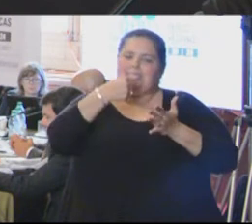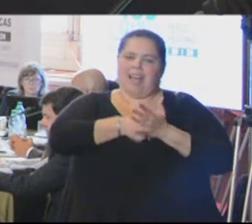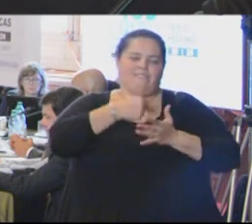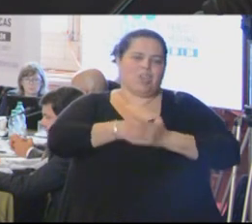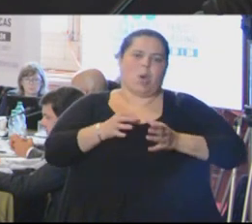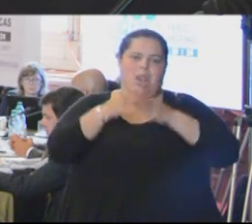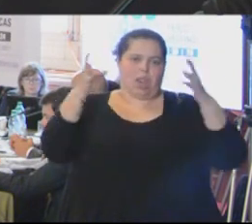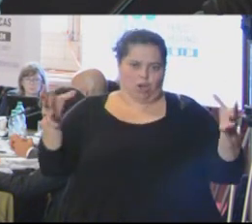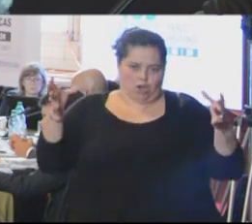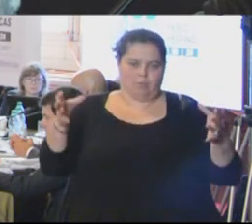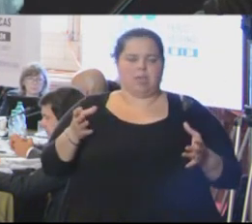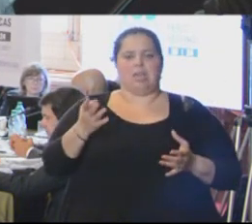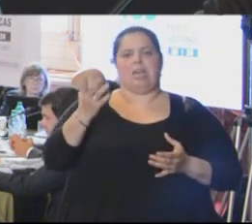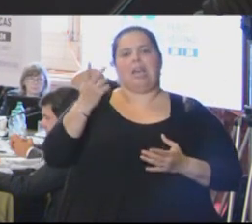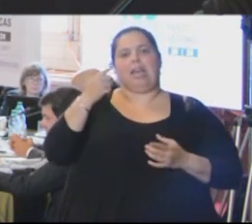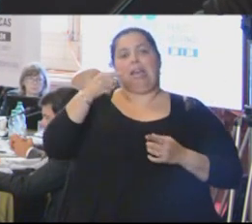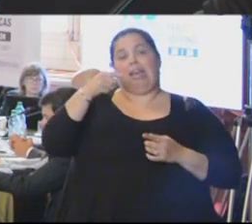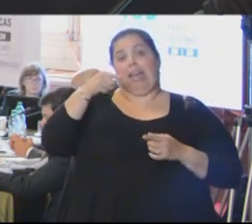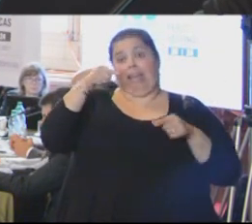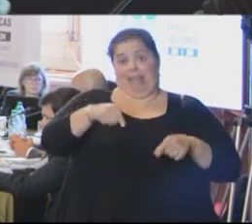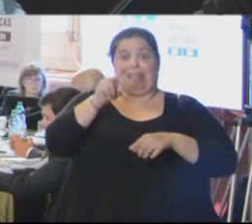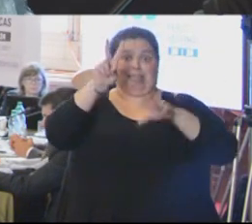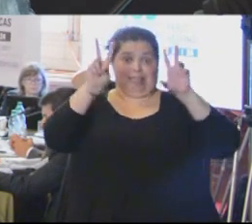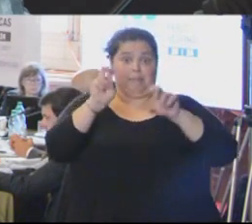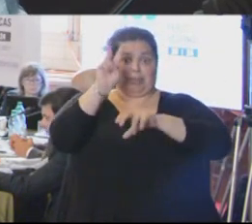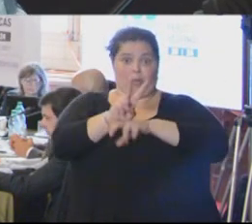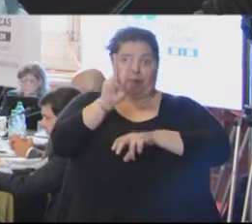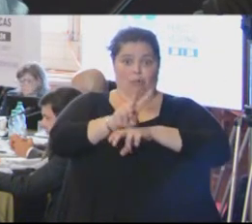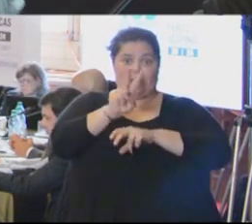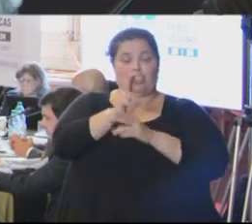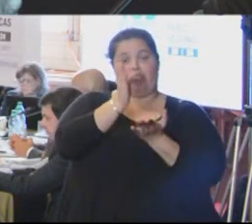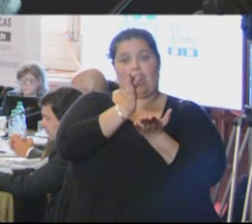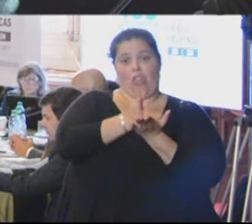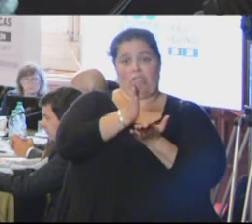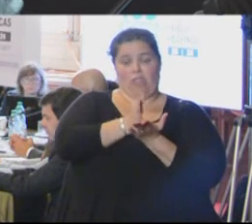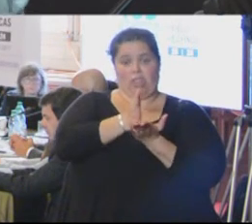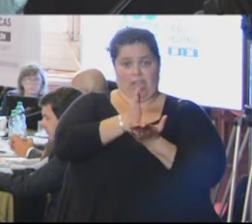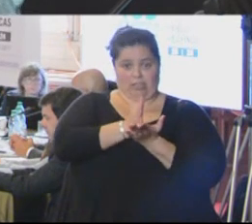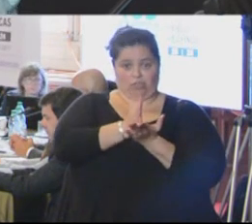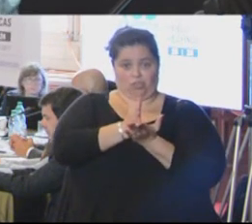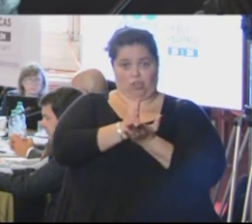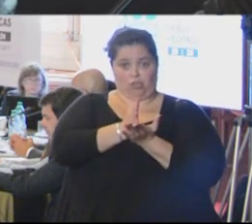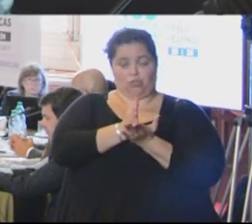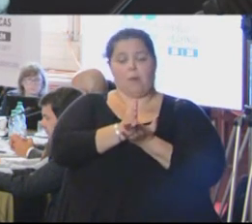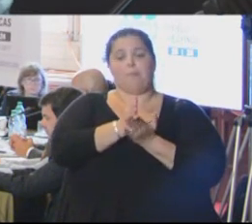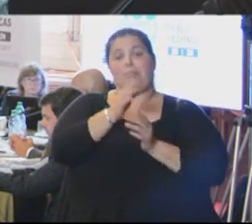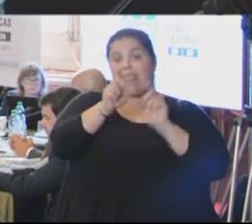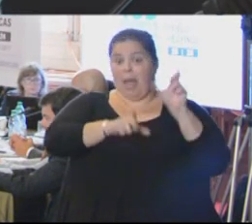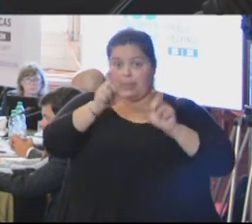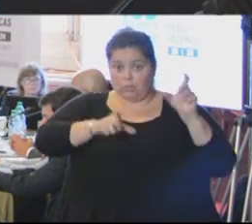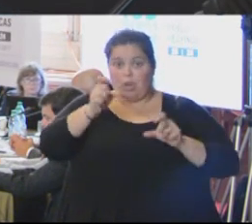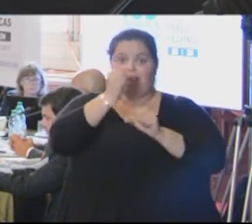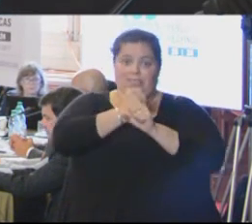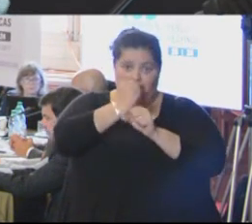implica precisamente el tema de la protección de los derechos de los defensores